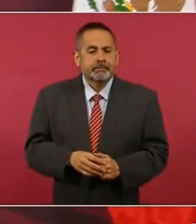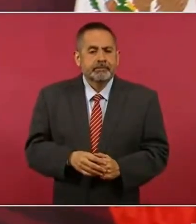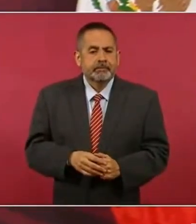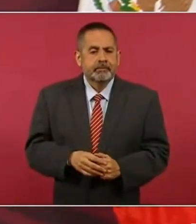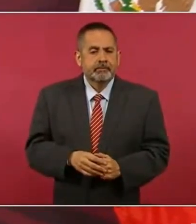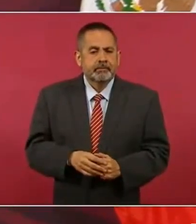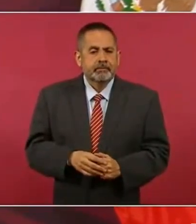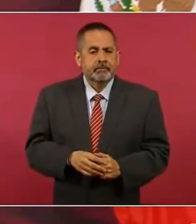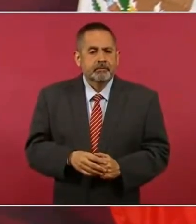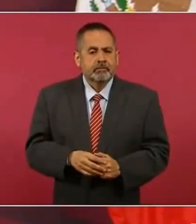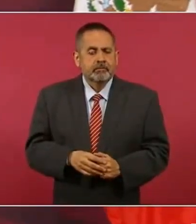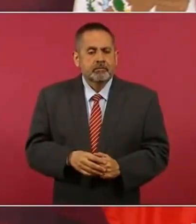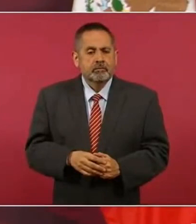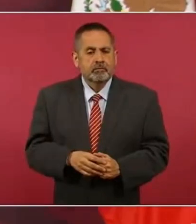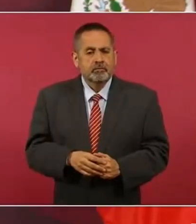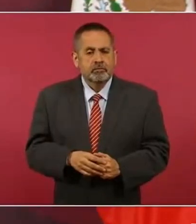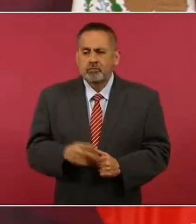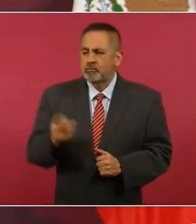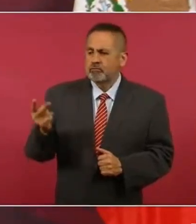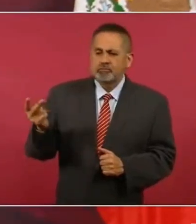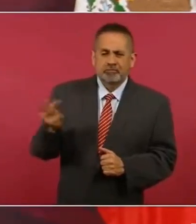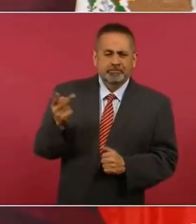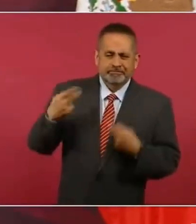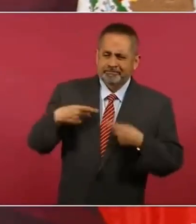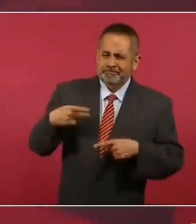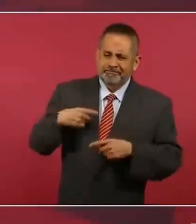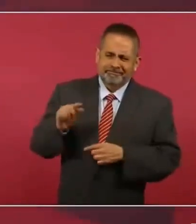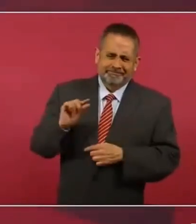muy buenos servidores públicos